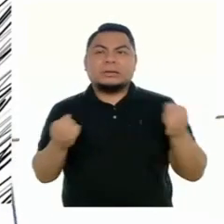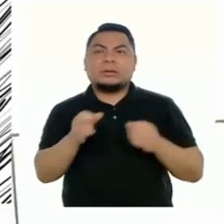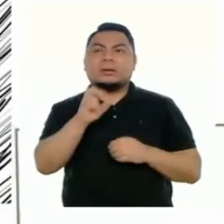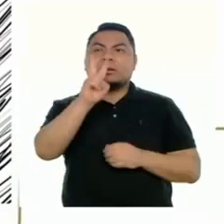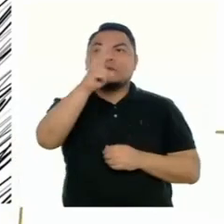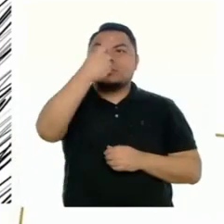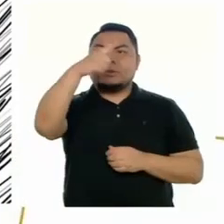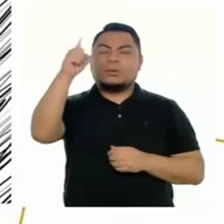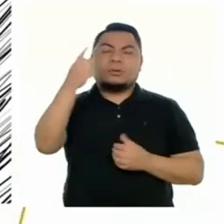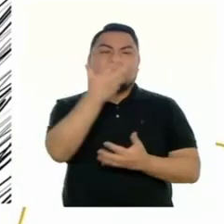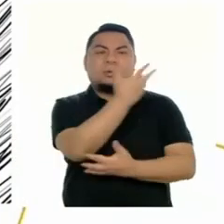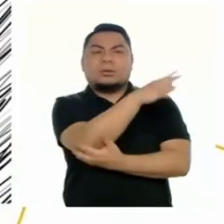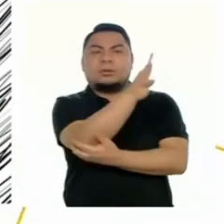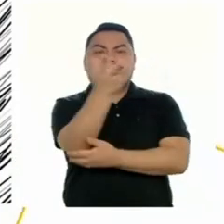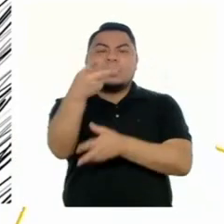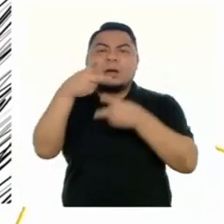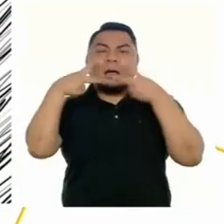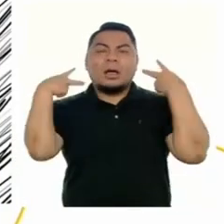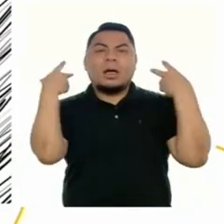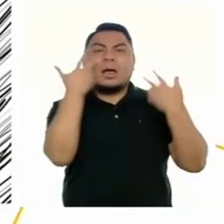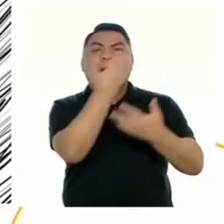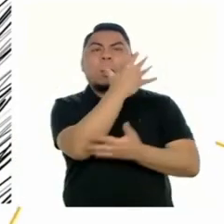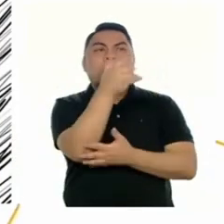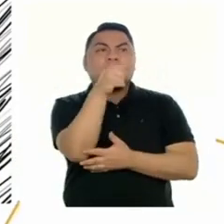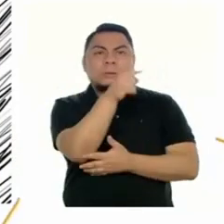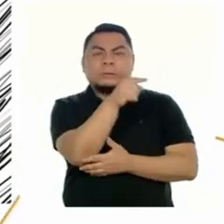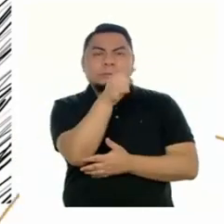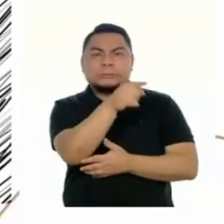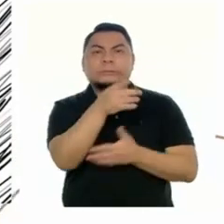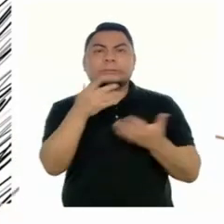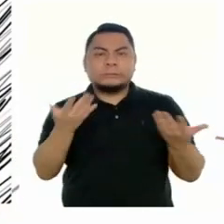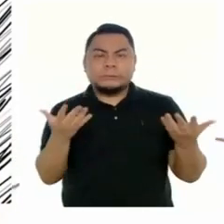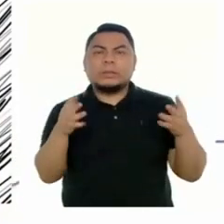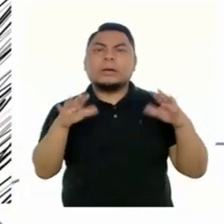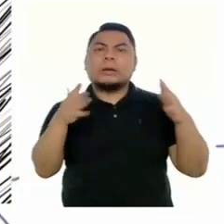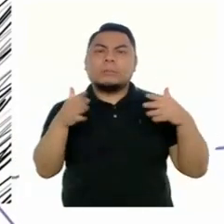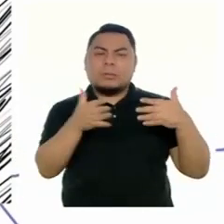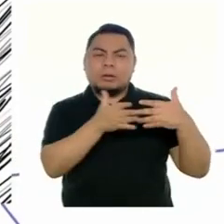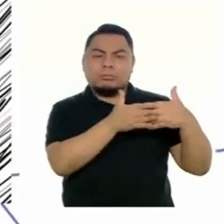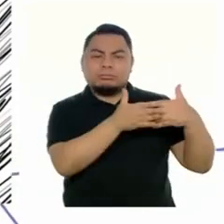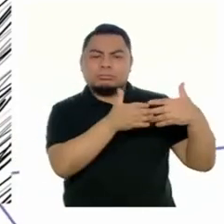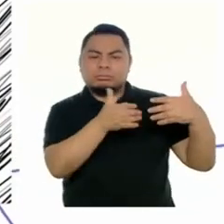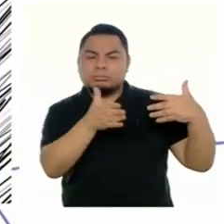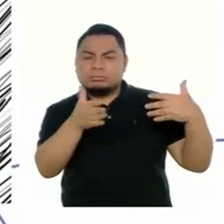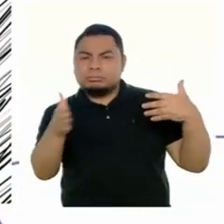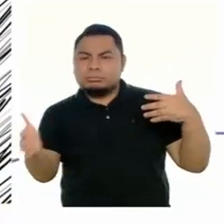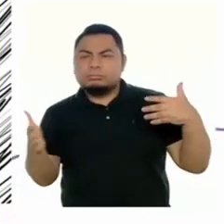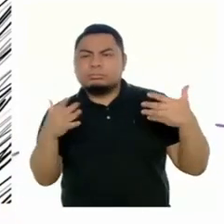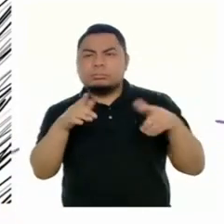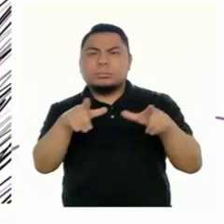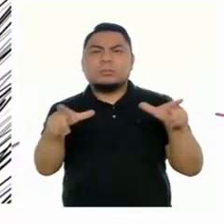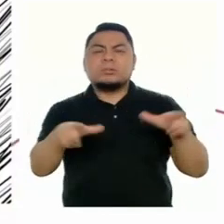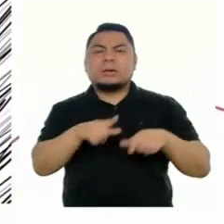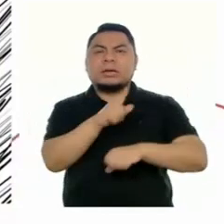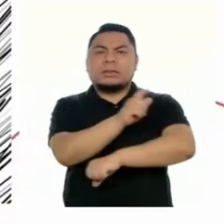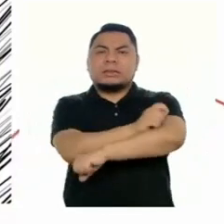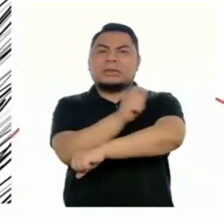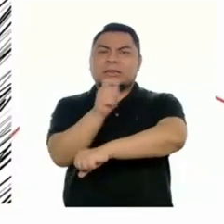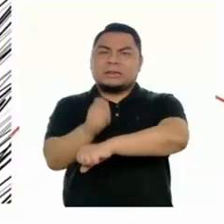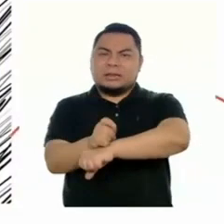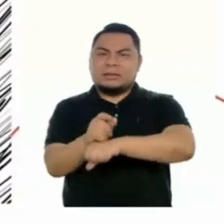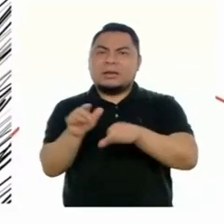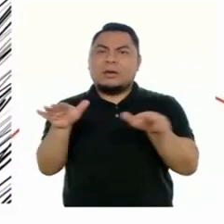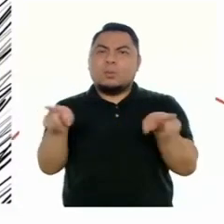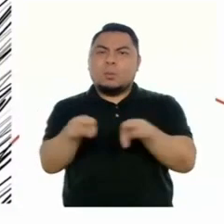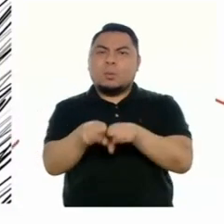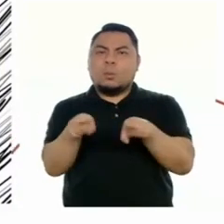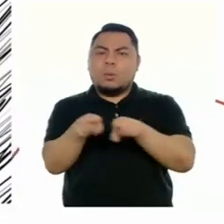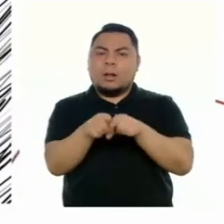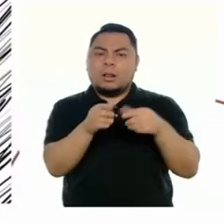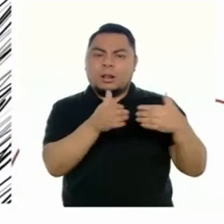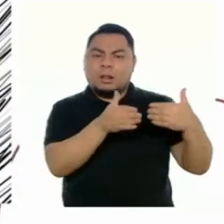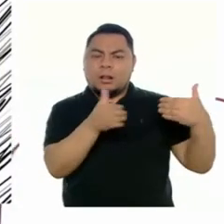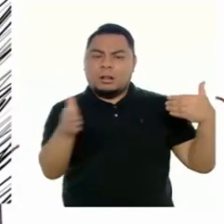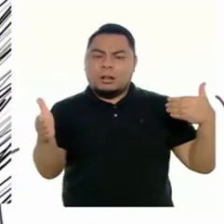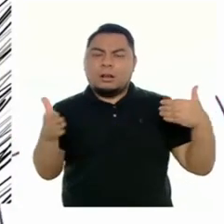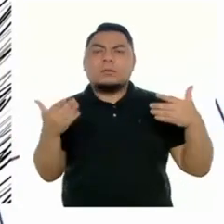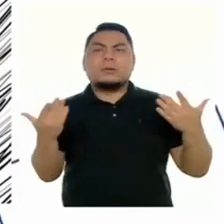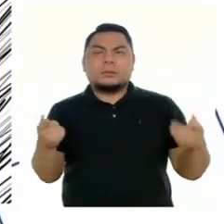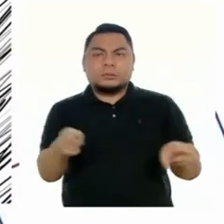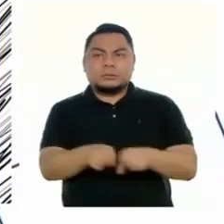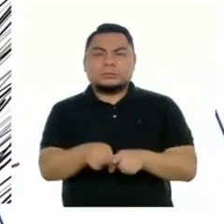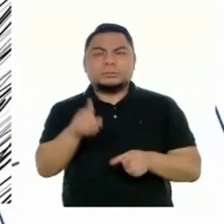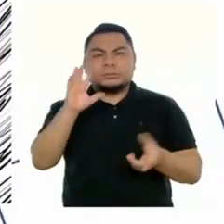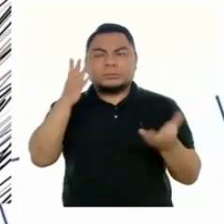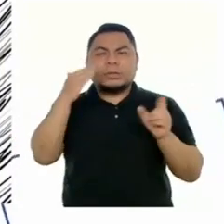de hectáreas de bosques amazónicos, más o menos la extensión total del departamento de Tacna. Y cada año se deforesta